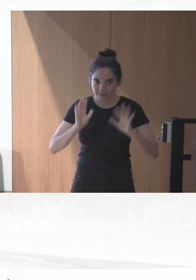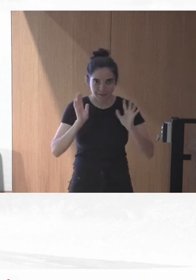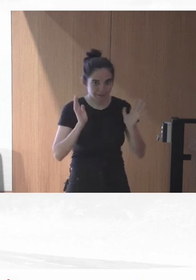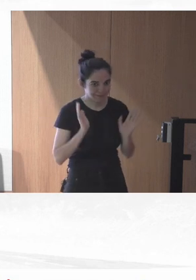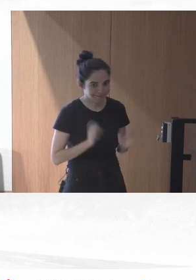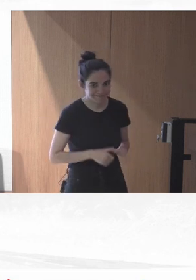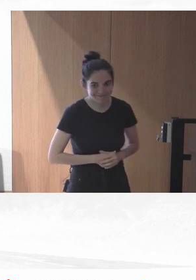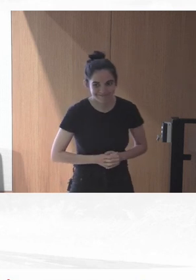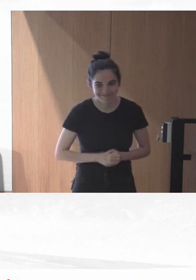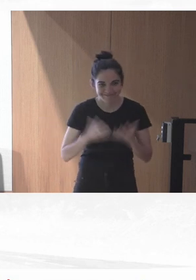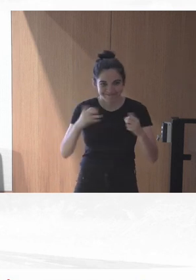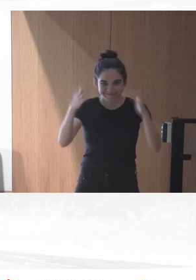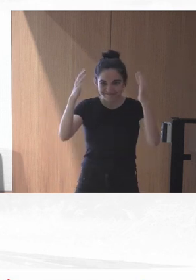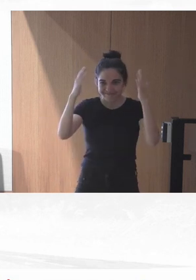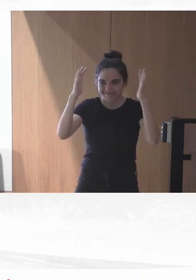No.